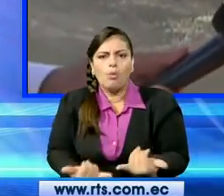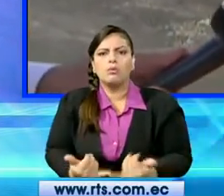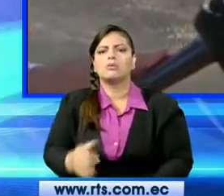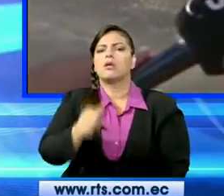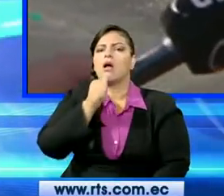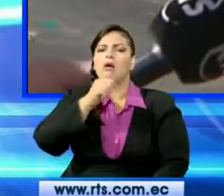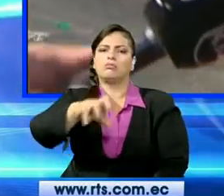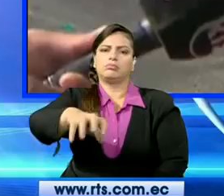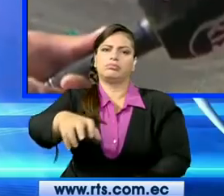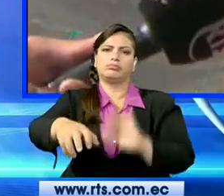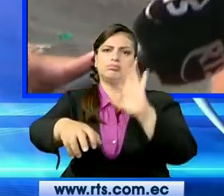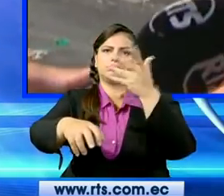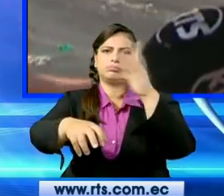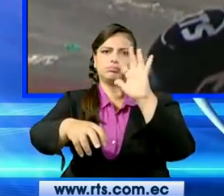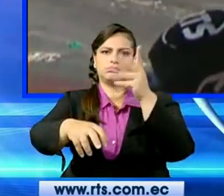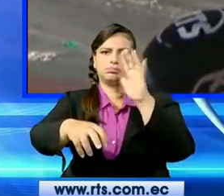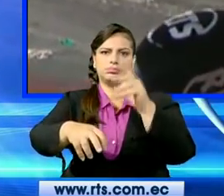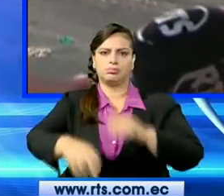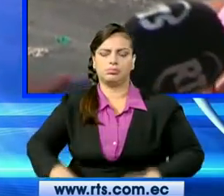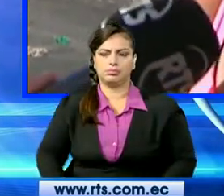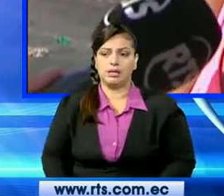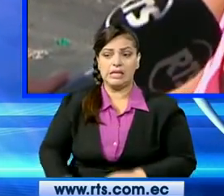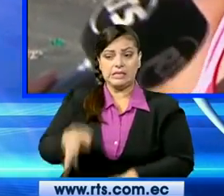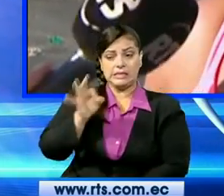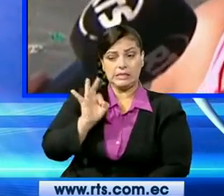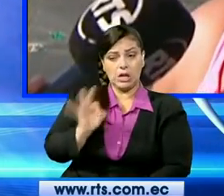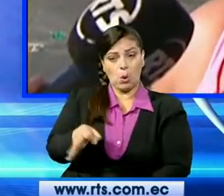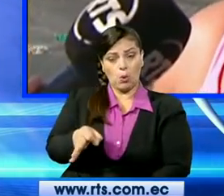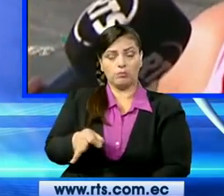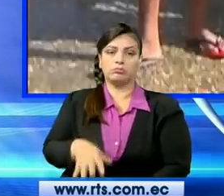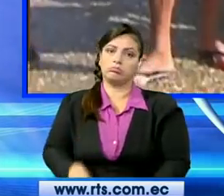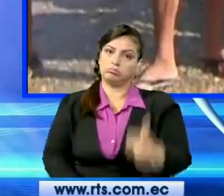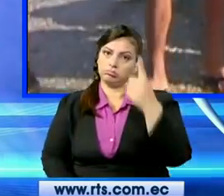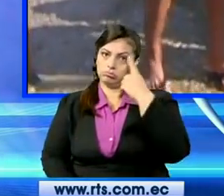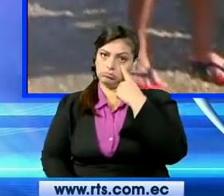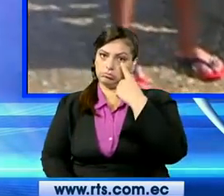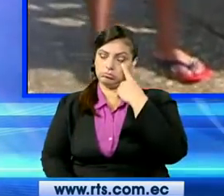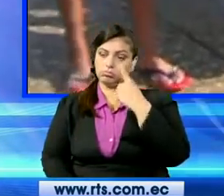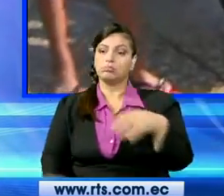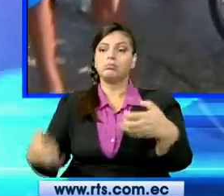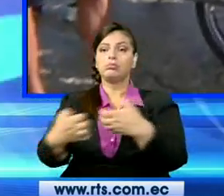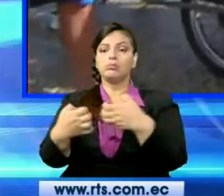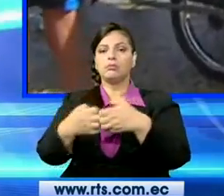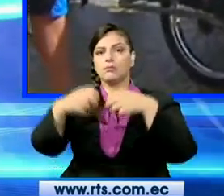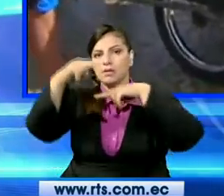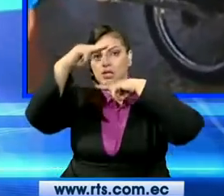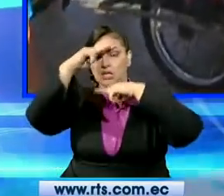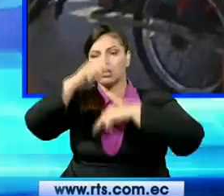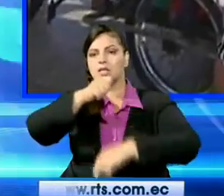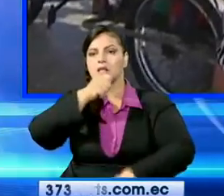caso comprobarlo, ya están dirigiéndose para allá reporteros y un equipo de la noticia.